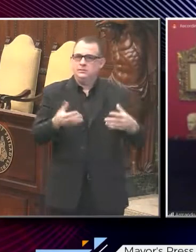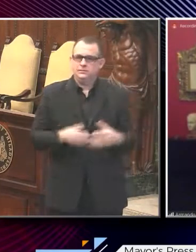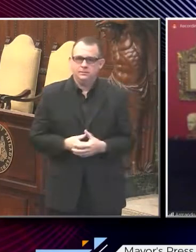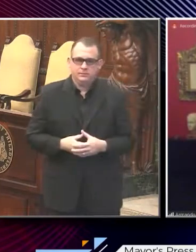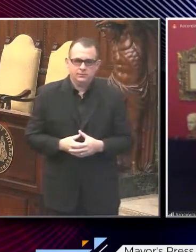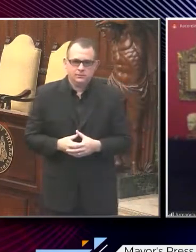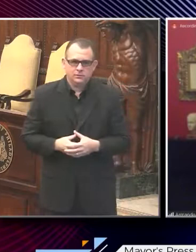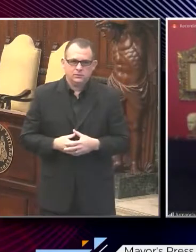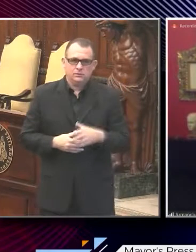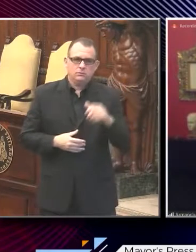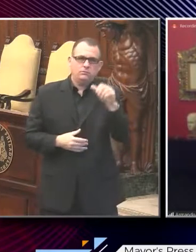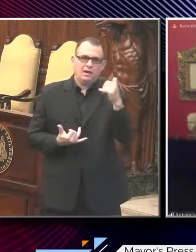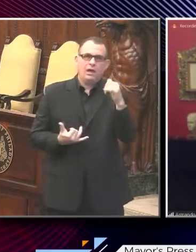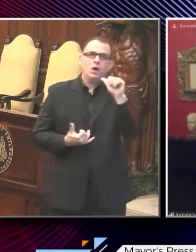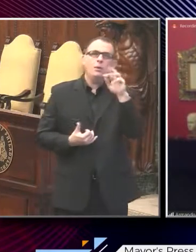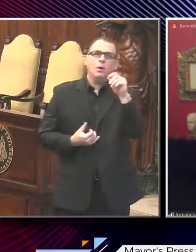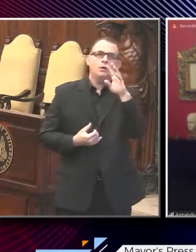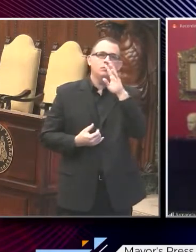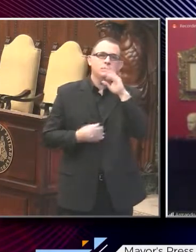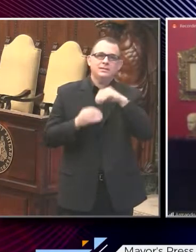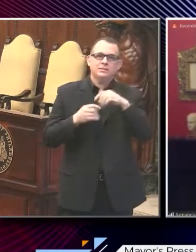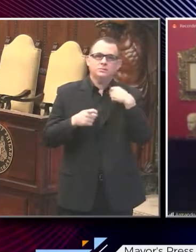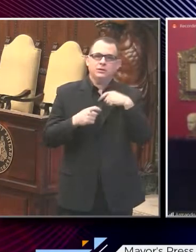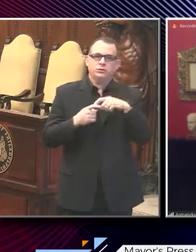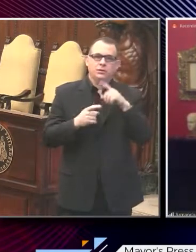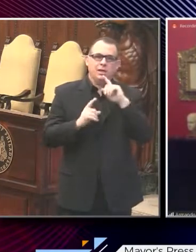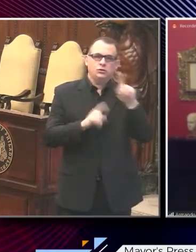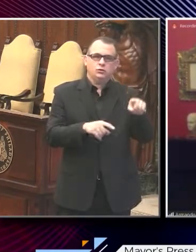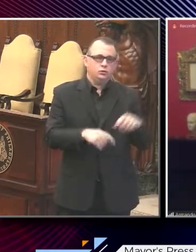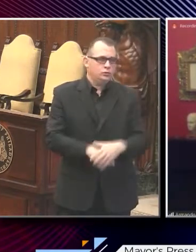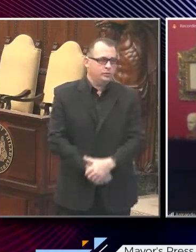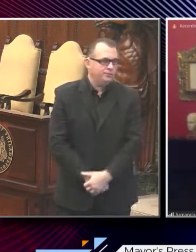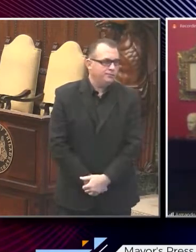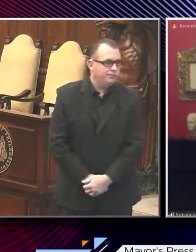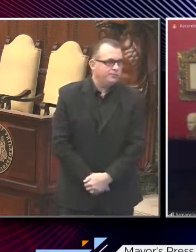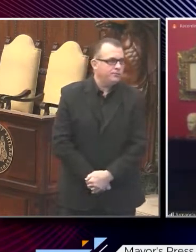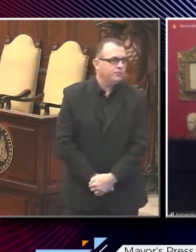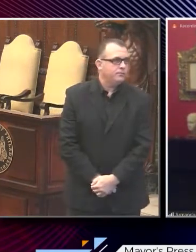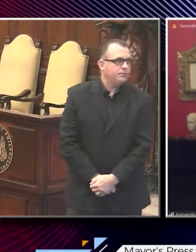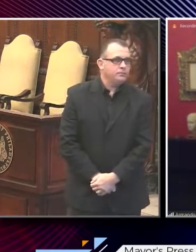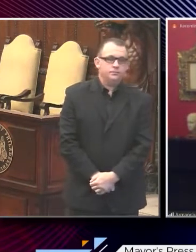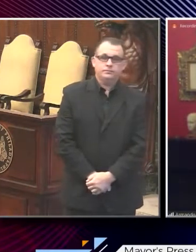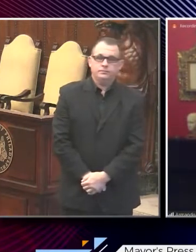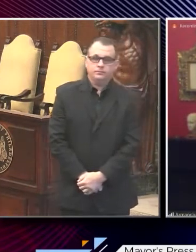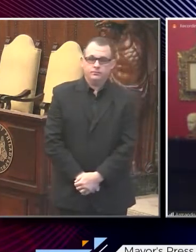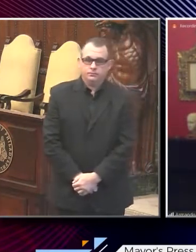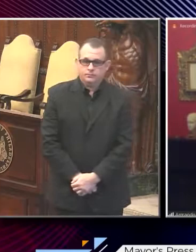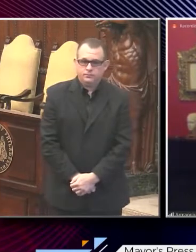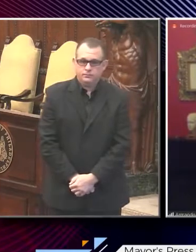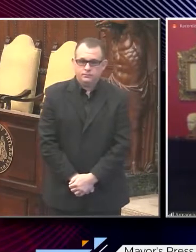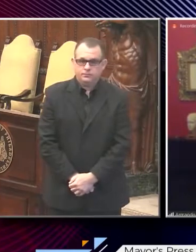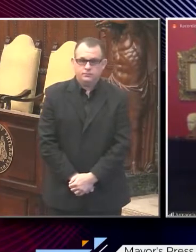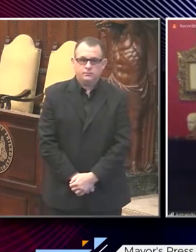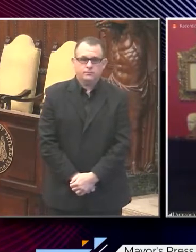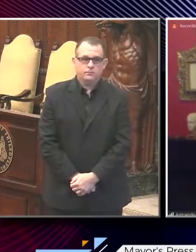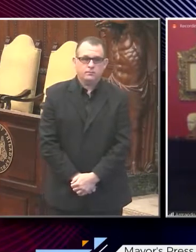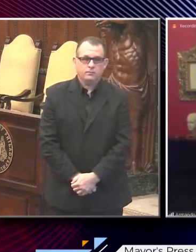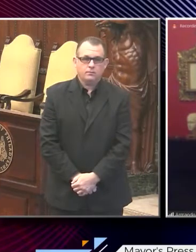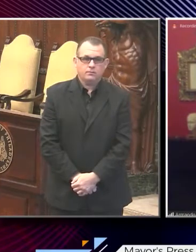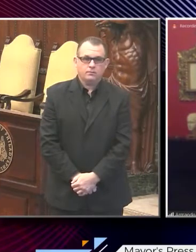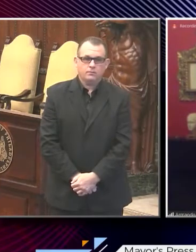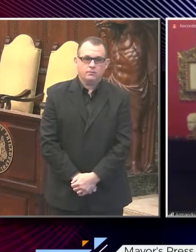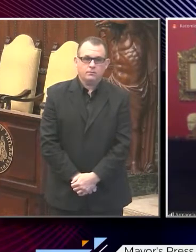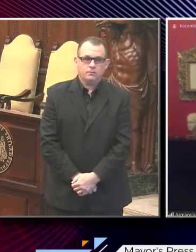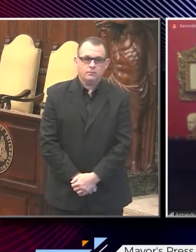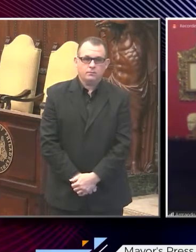van a abrirse el día de hoy. Con respecto a las otras actividades que son tentativas en su apertura, va a depender de la información